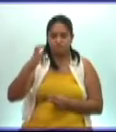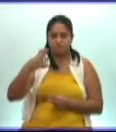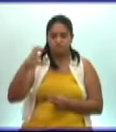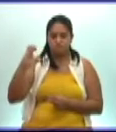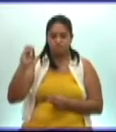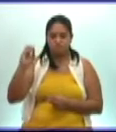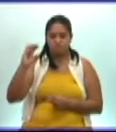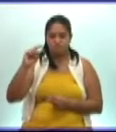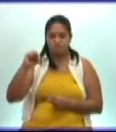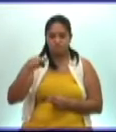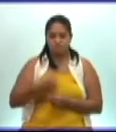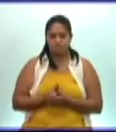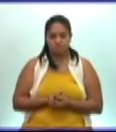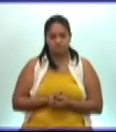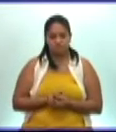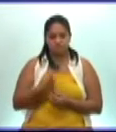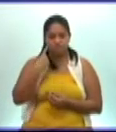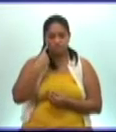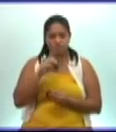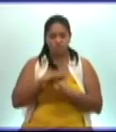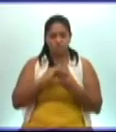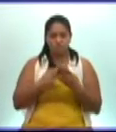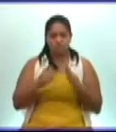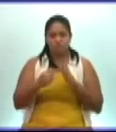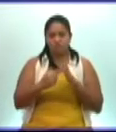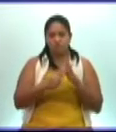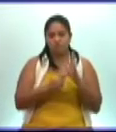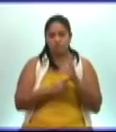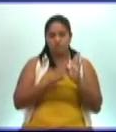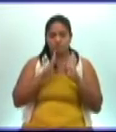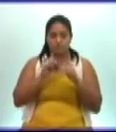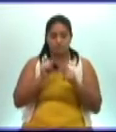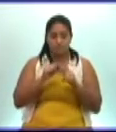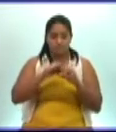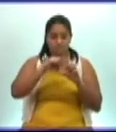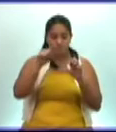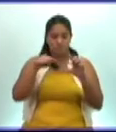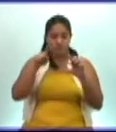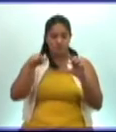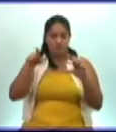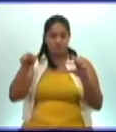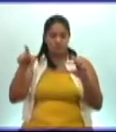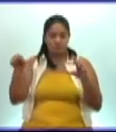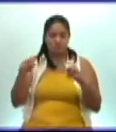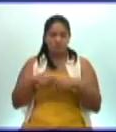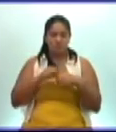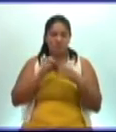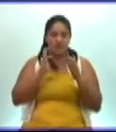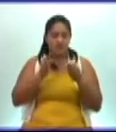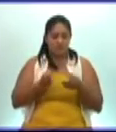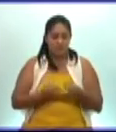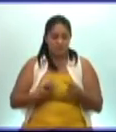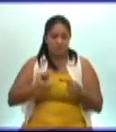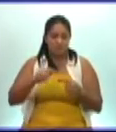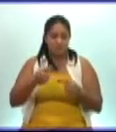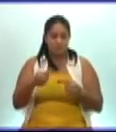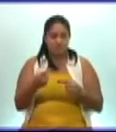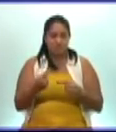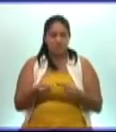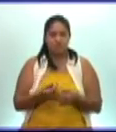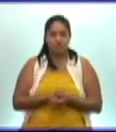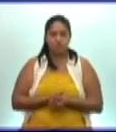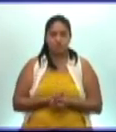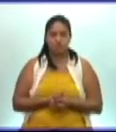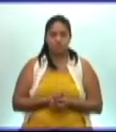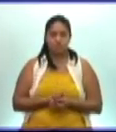entonces considerar que todos los puntos del frente de onda tienen la misma frecuencia, oscilan con el mismo periodo. Y de